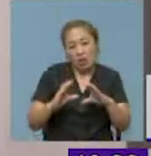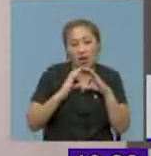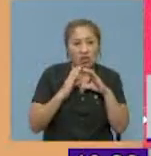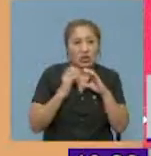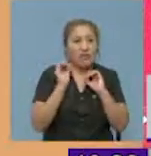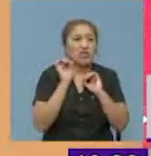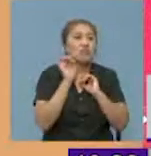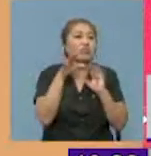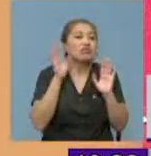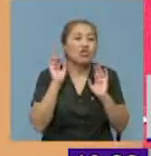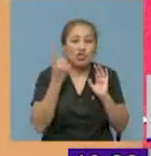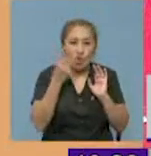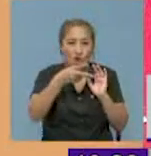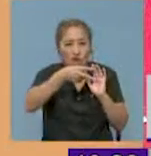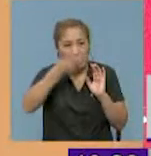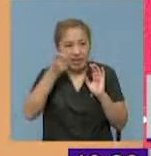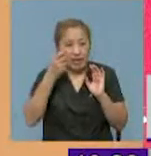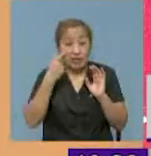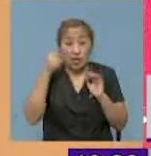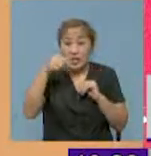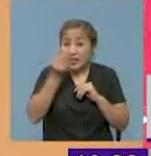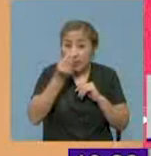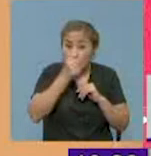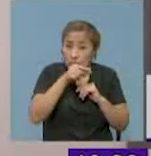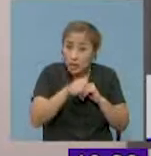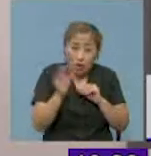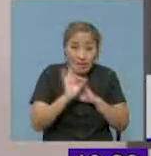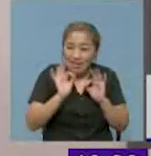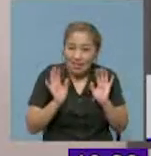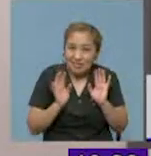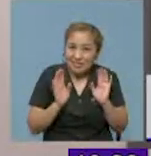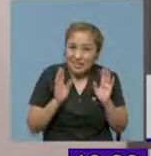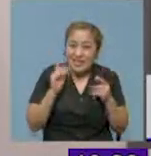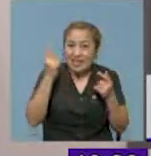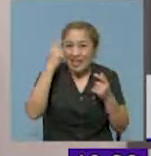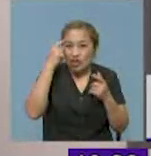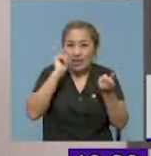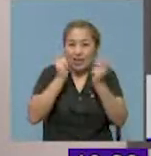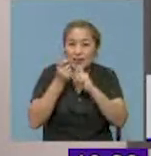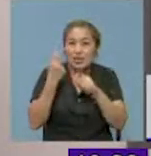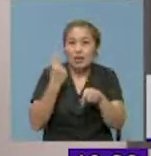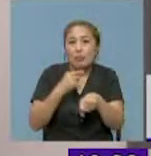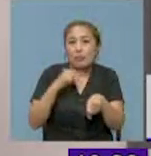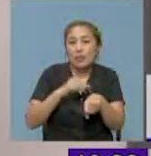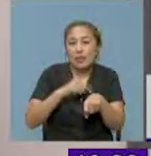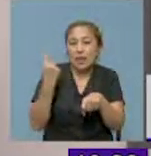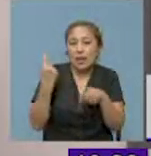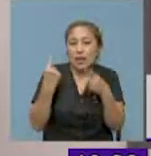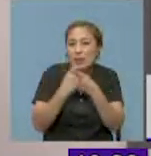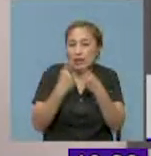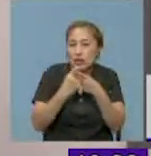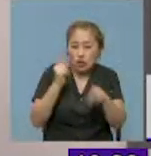voy al tiro libre eso no pasó este fin de semana se vio inclusive otra actitud no sé si es por el primer tiempo intenso que